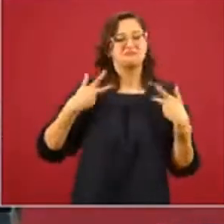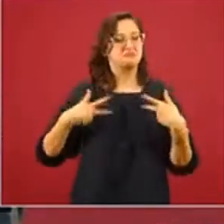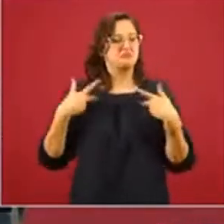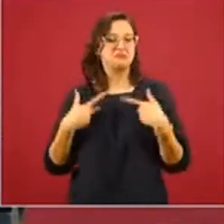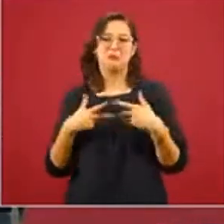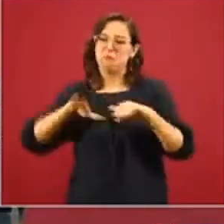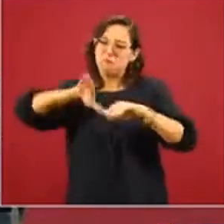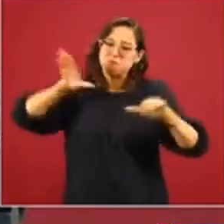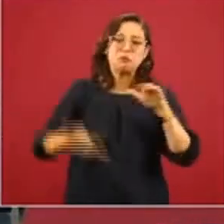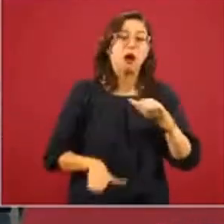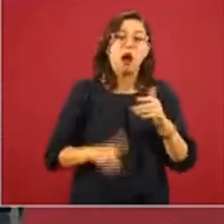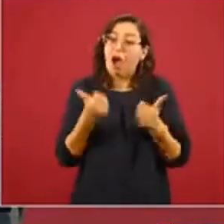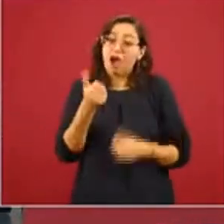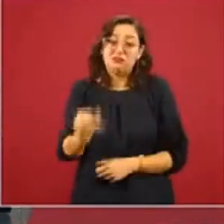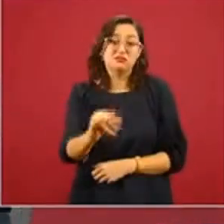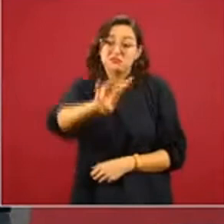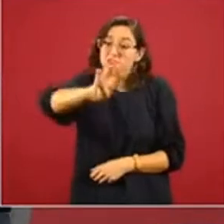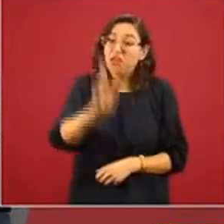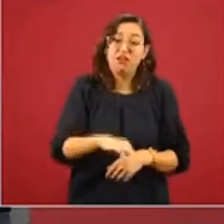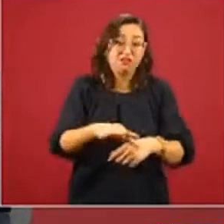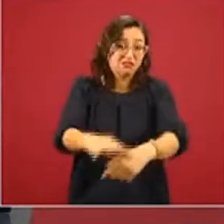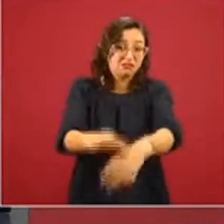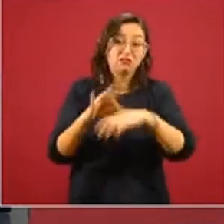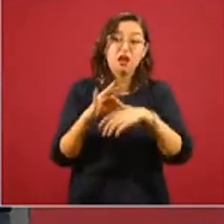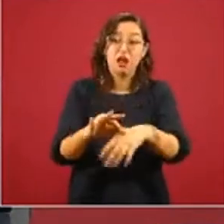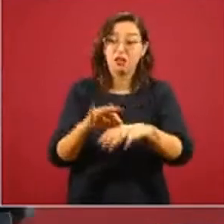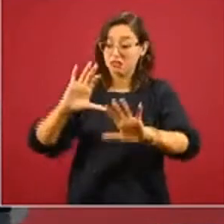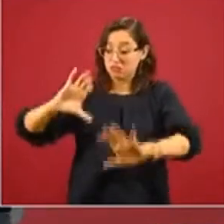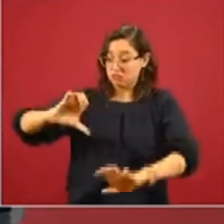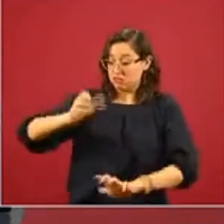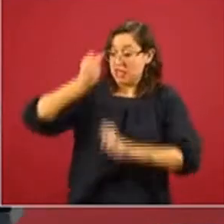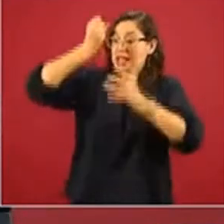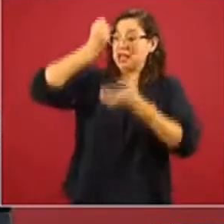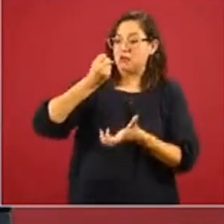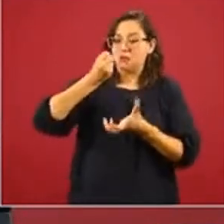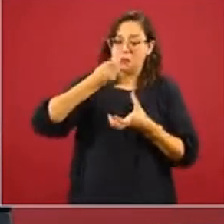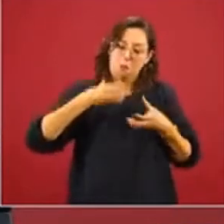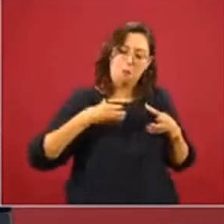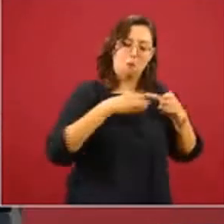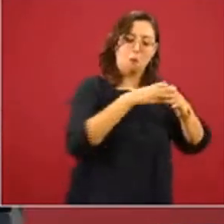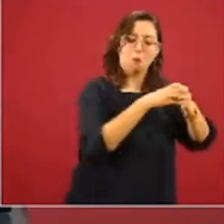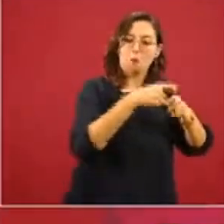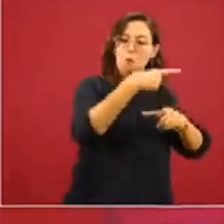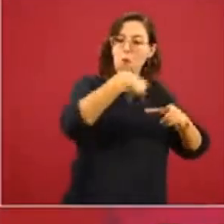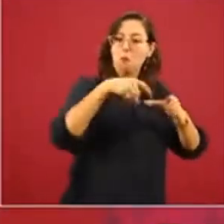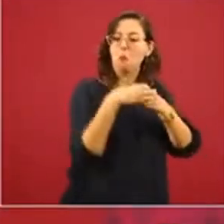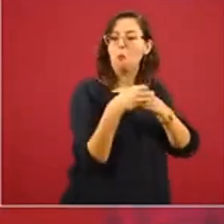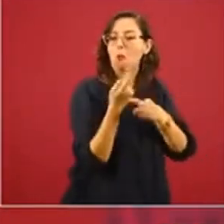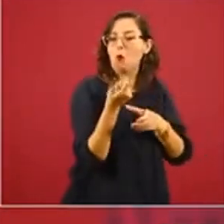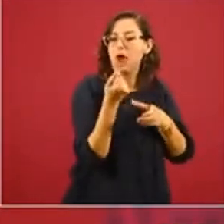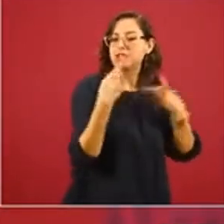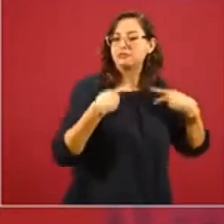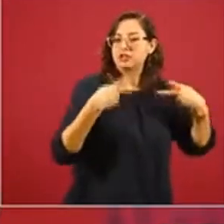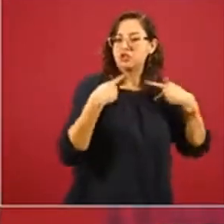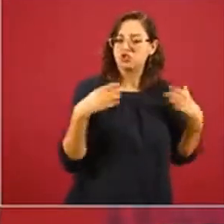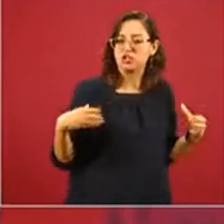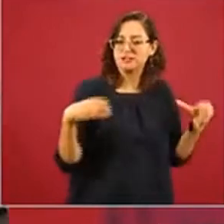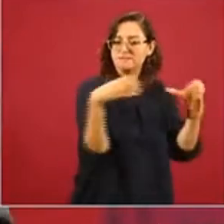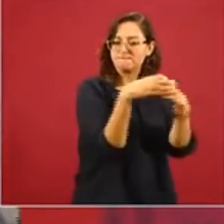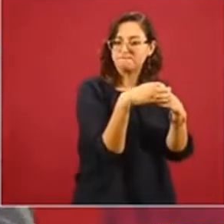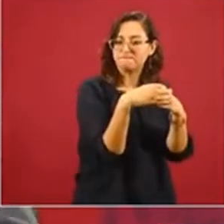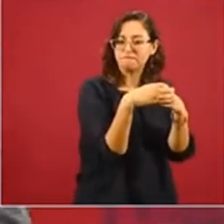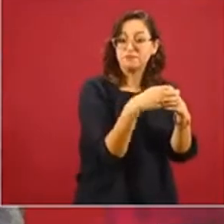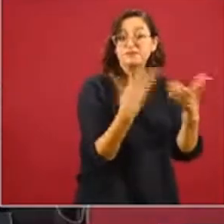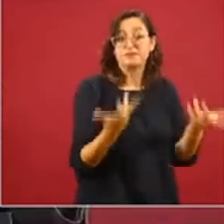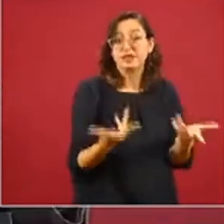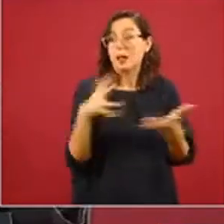y rotunda. La mayoría del dinero en México está concentrada en pocas familias y por consiguiente